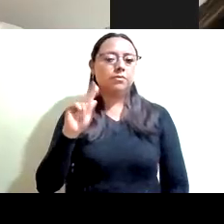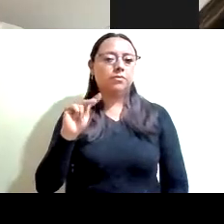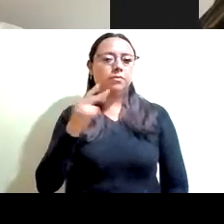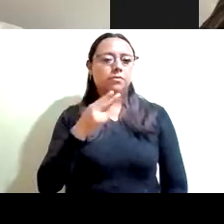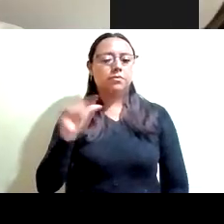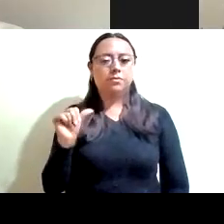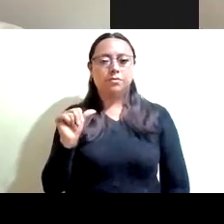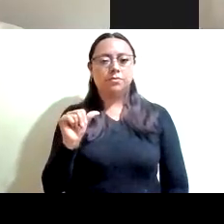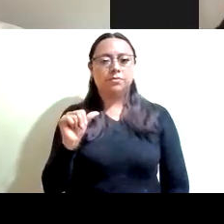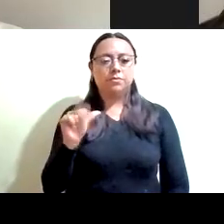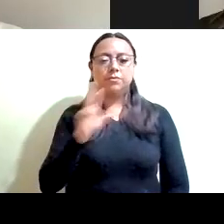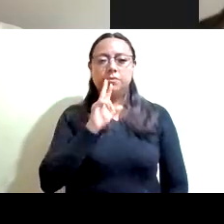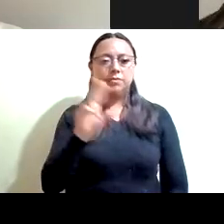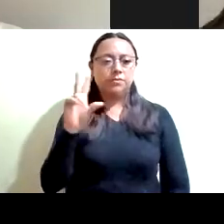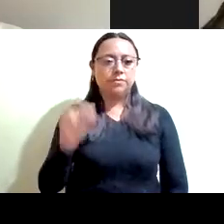en contra.